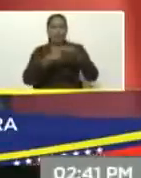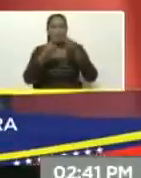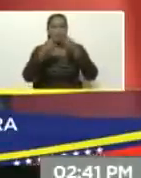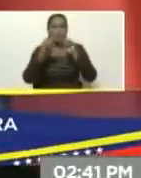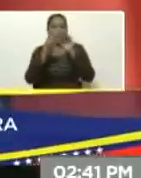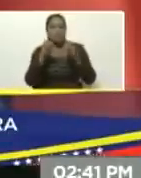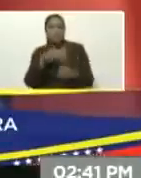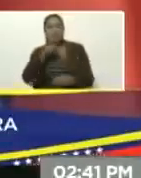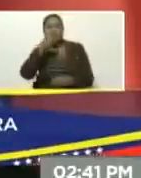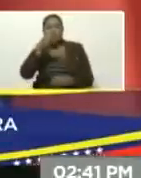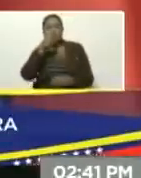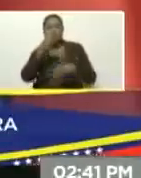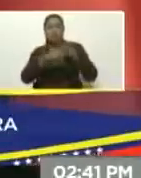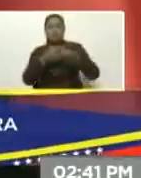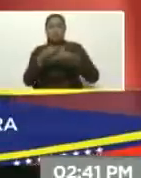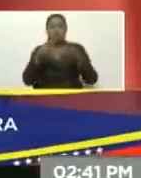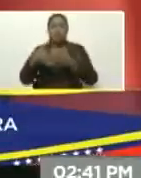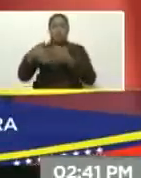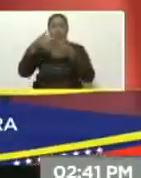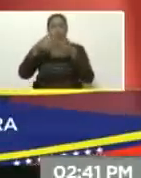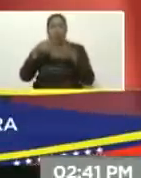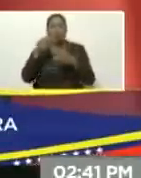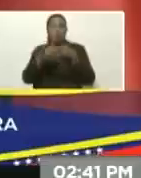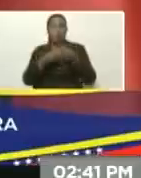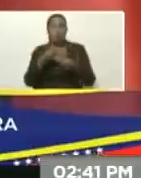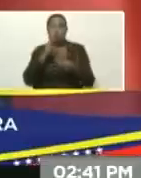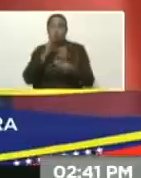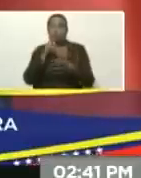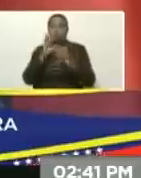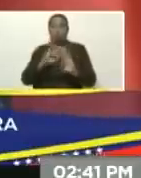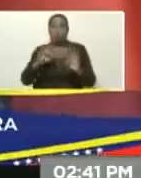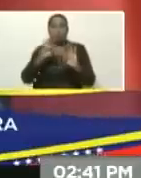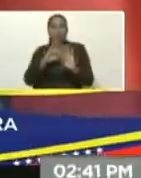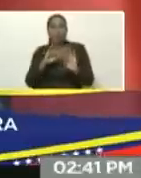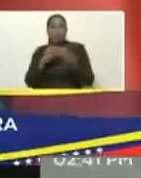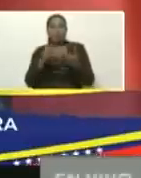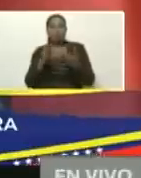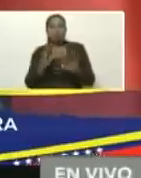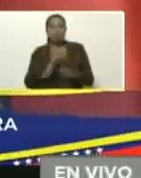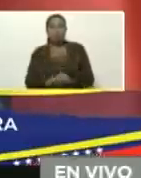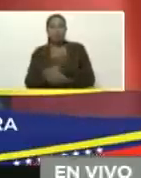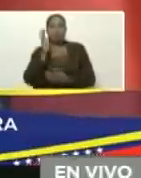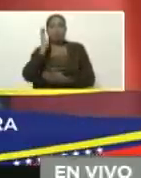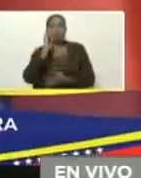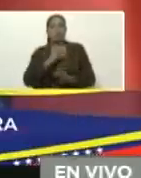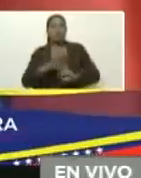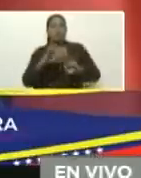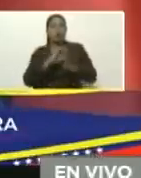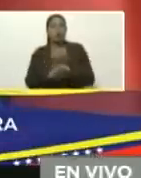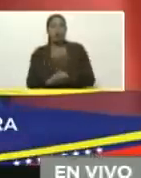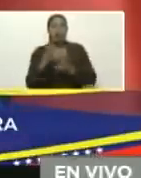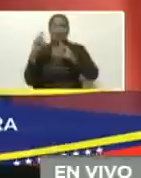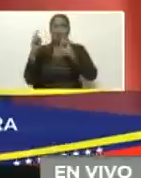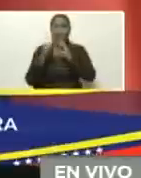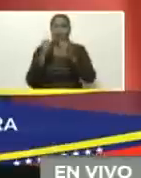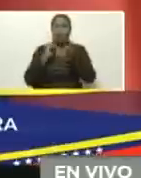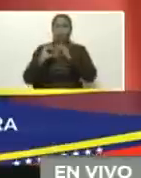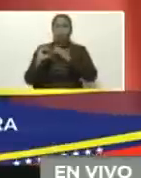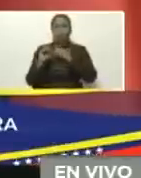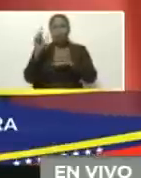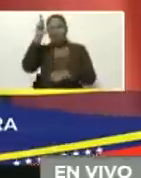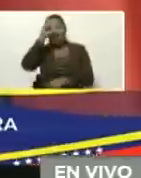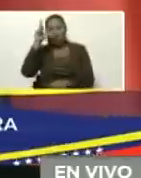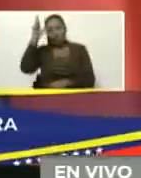diferentes declaraciones en Estados Unidos, como si no hubiésemos tenido ningún discurso, y han hablado contra